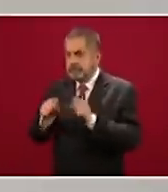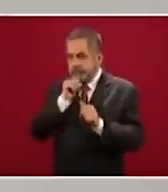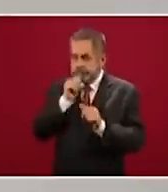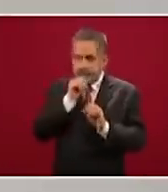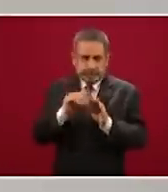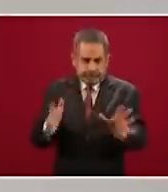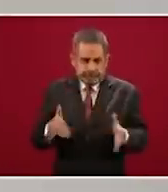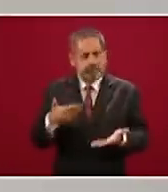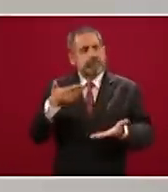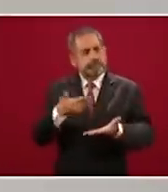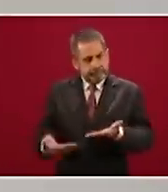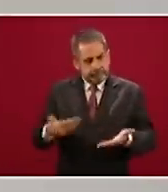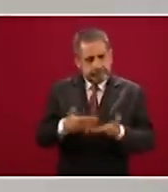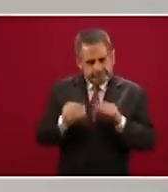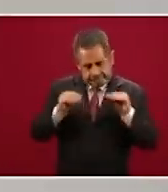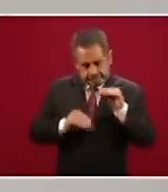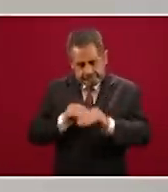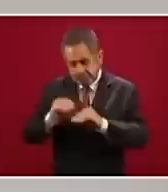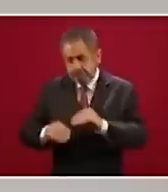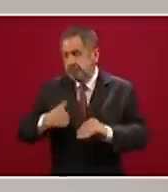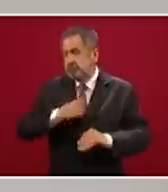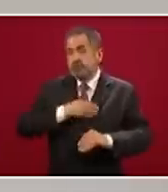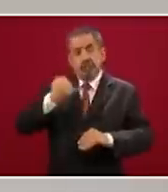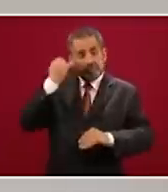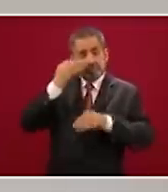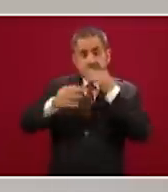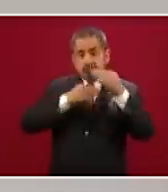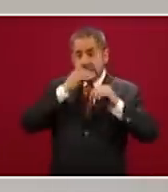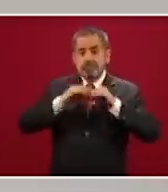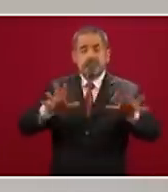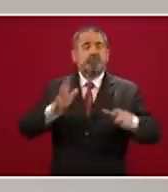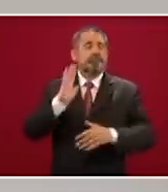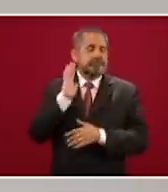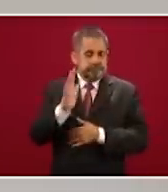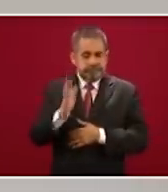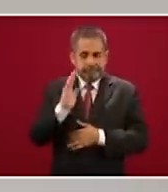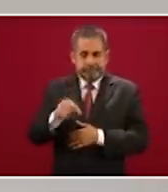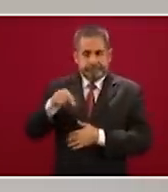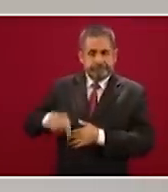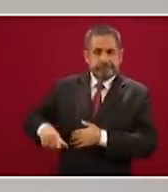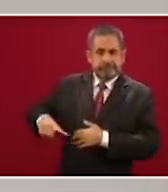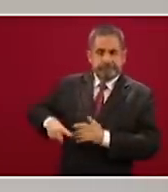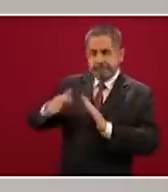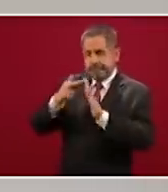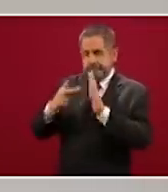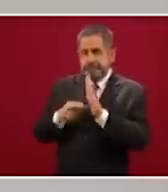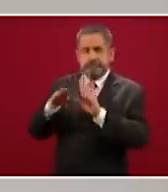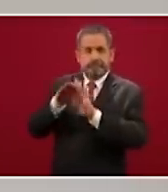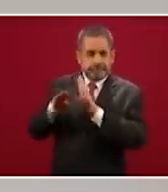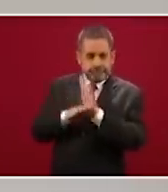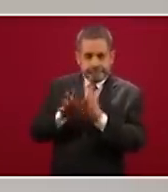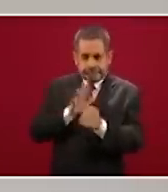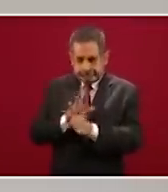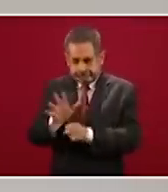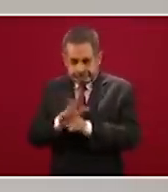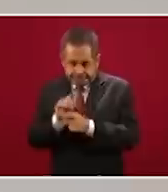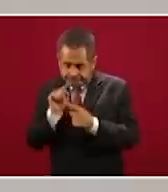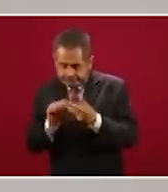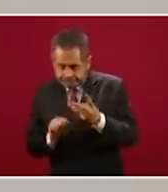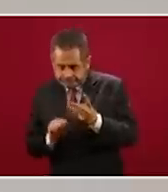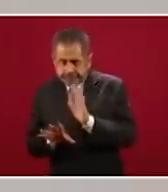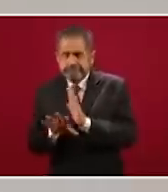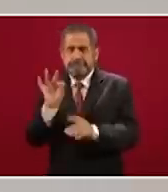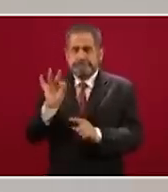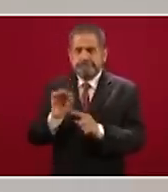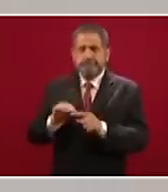En esta ocasión, y es una excelente noticia, con los mecanismos institucionales y las disposiciones legales existentes, se encontró la